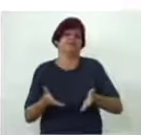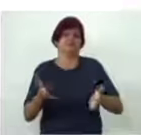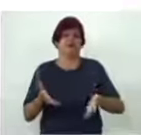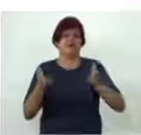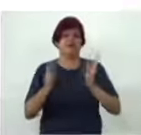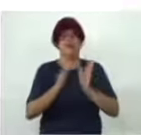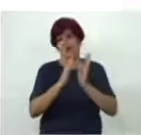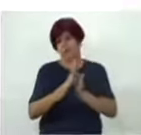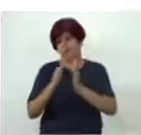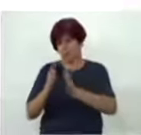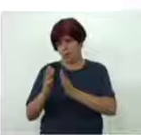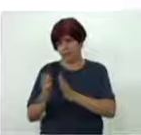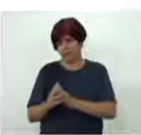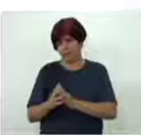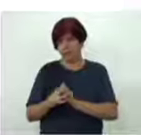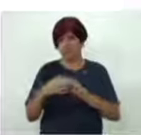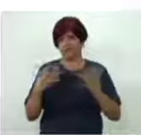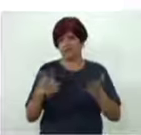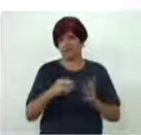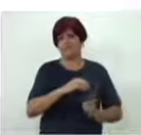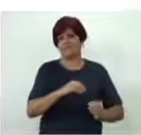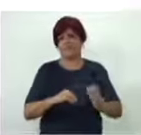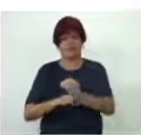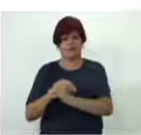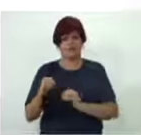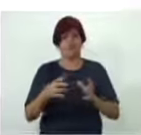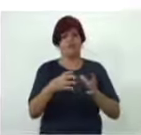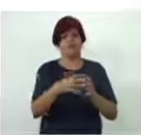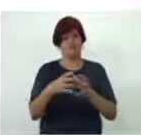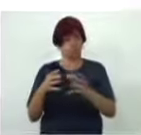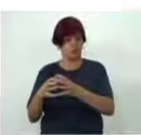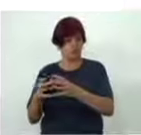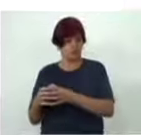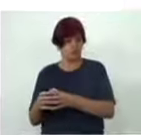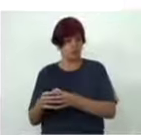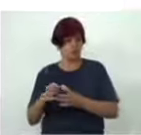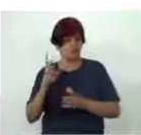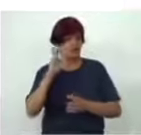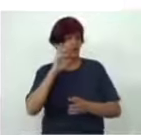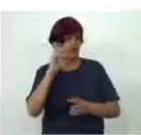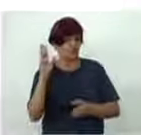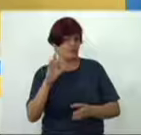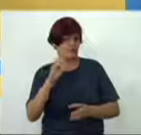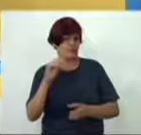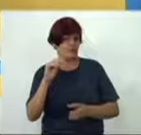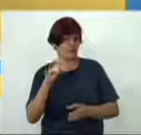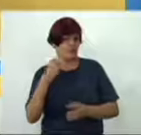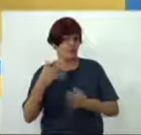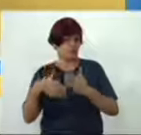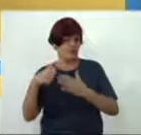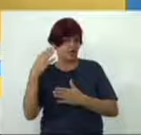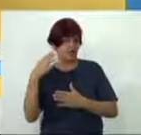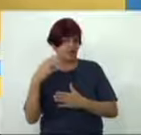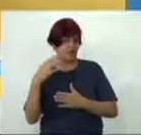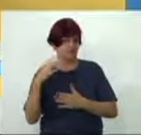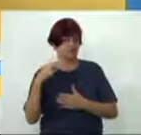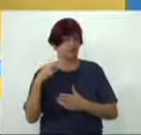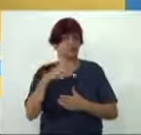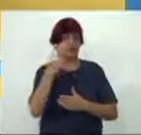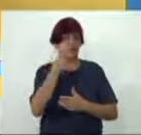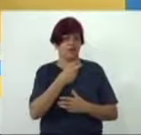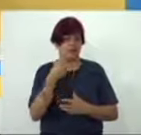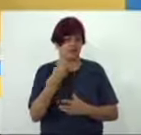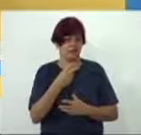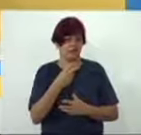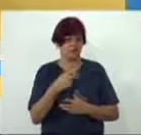los pasos de acción de la descomposición de conjunto. Recuerden lo que les dije ahorita. Si es una narración de